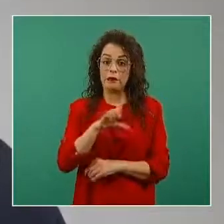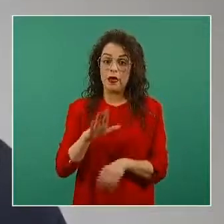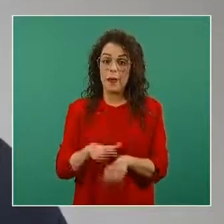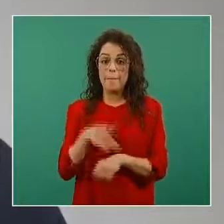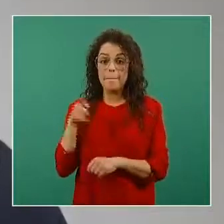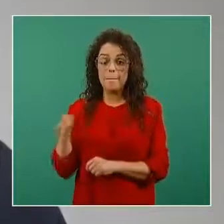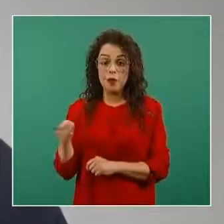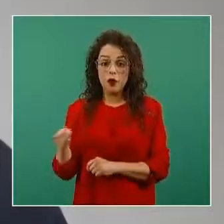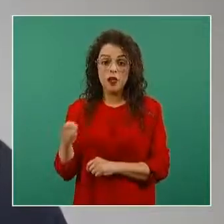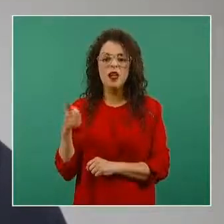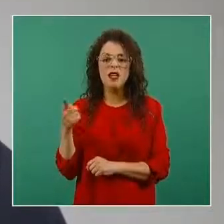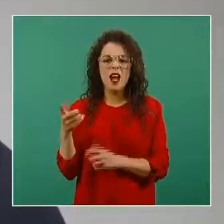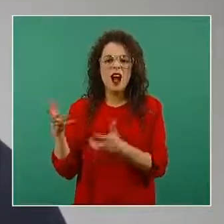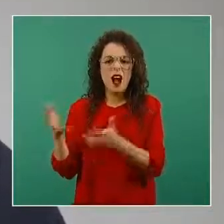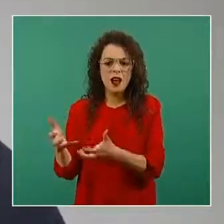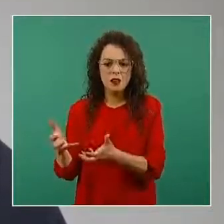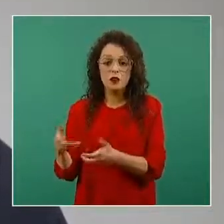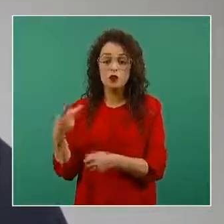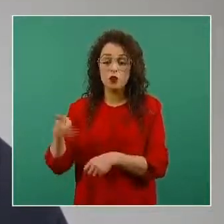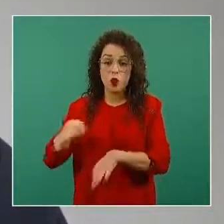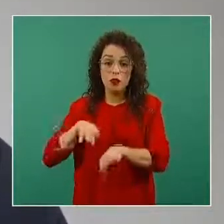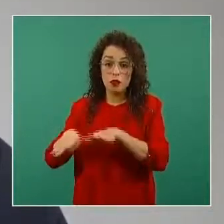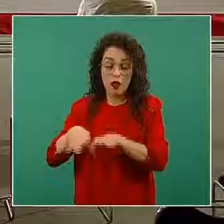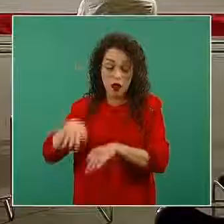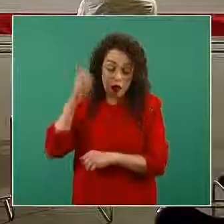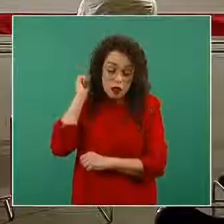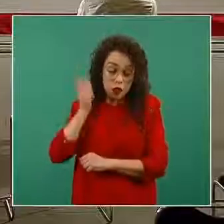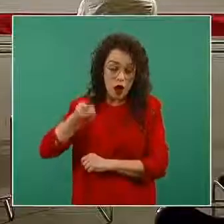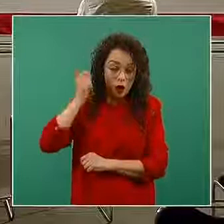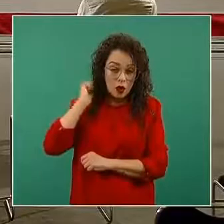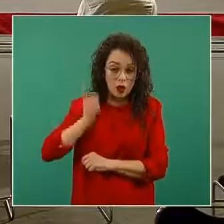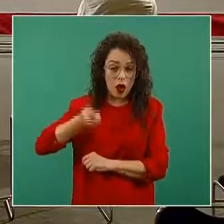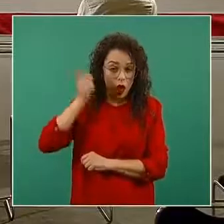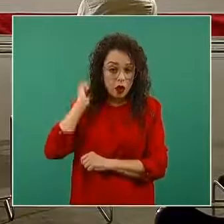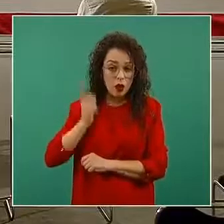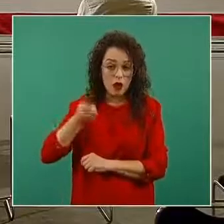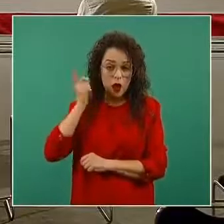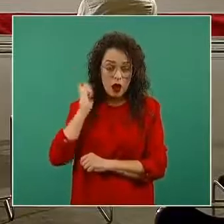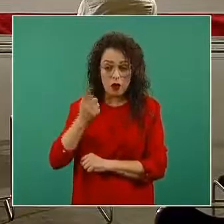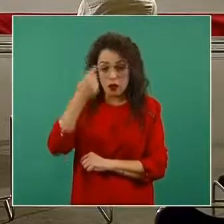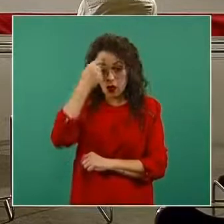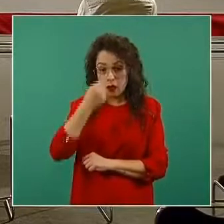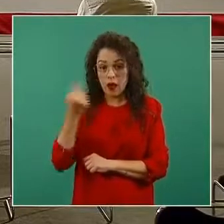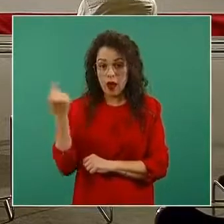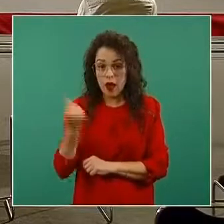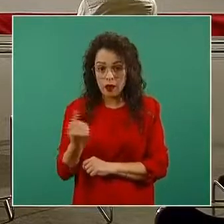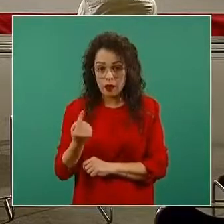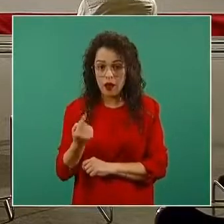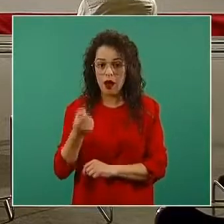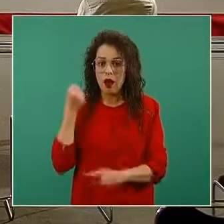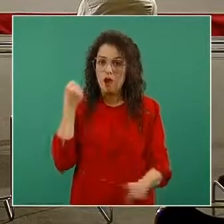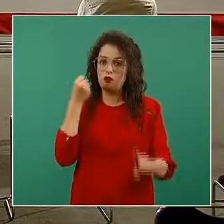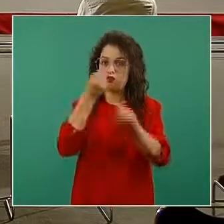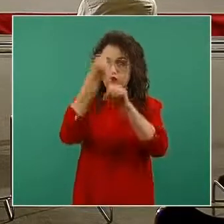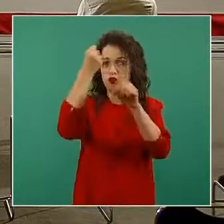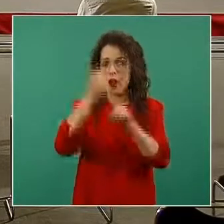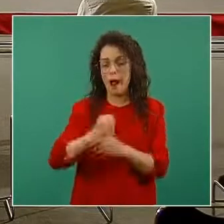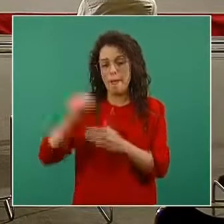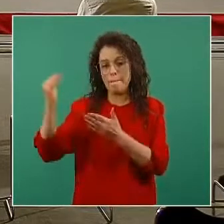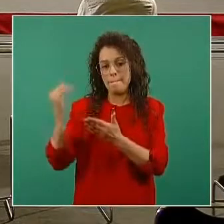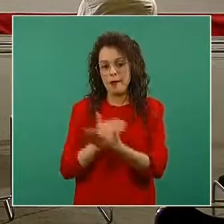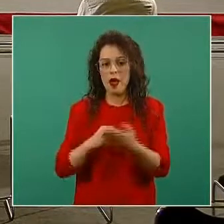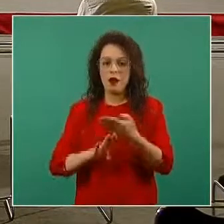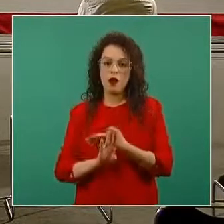que contribuyen con su trabajo diario también a disminuir el impacto de la